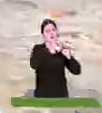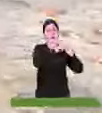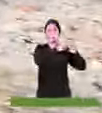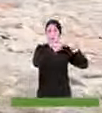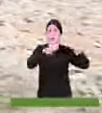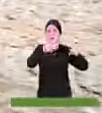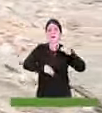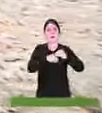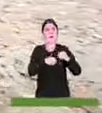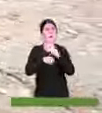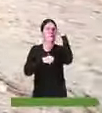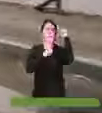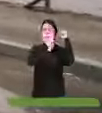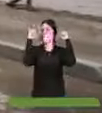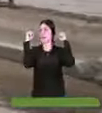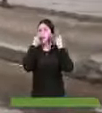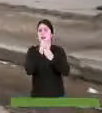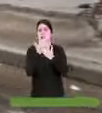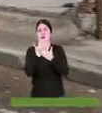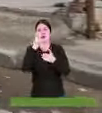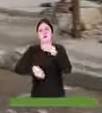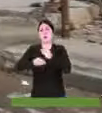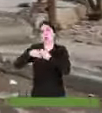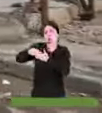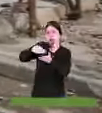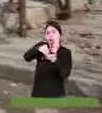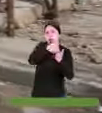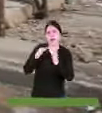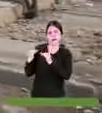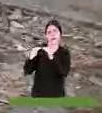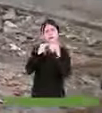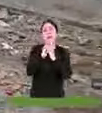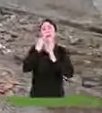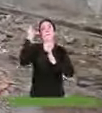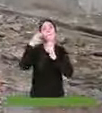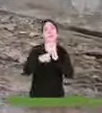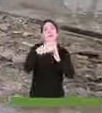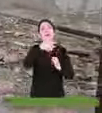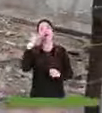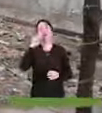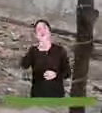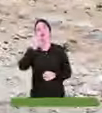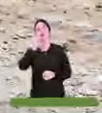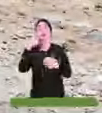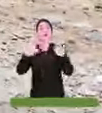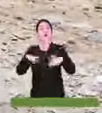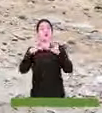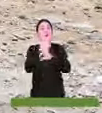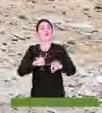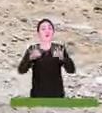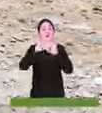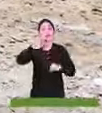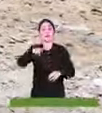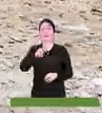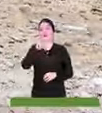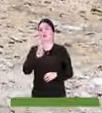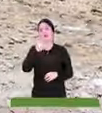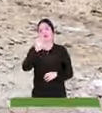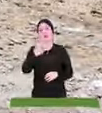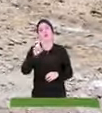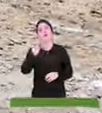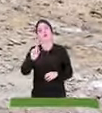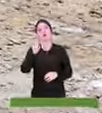complementarias. También, en gestión predial, de 1.421 predios requeridos para la primera línea, el 88.5% 75%